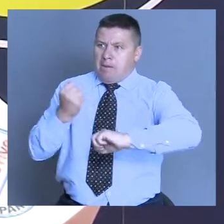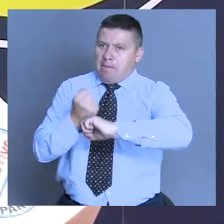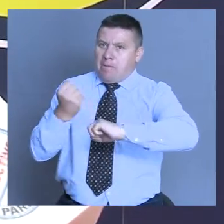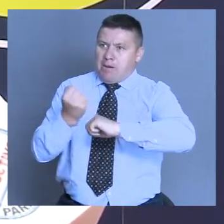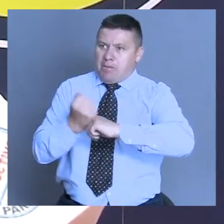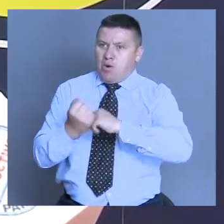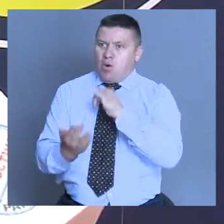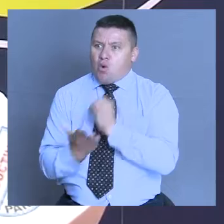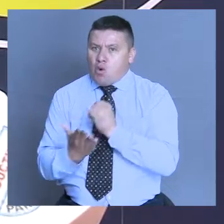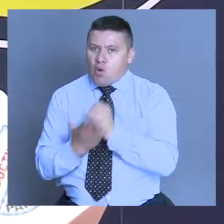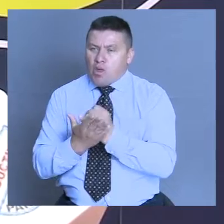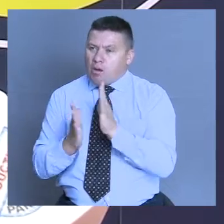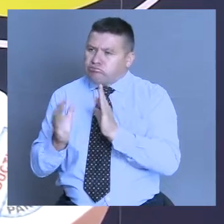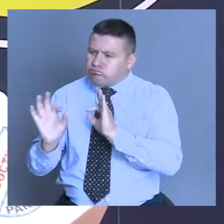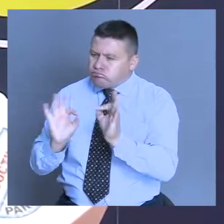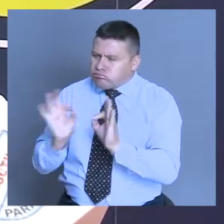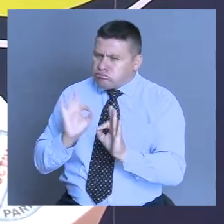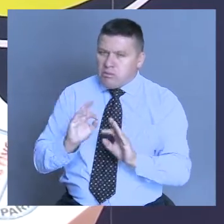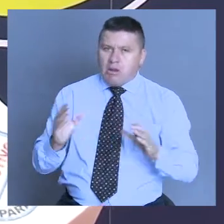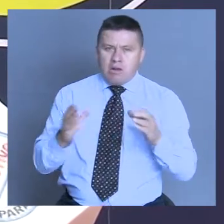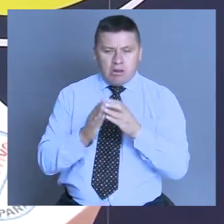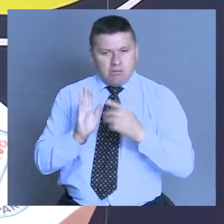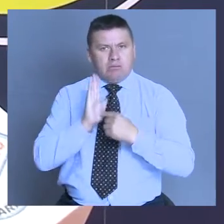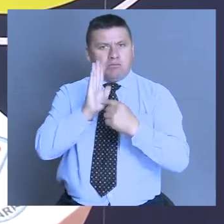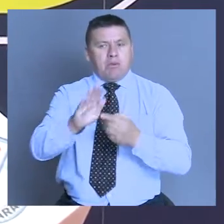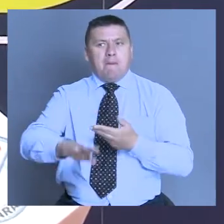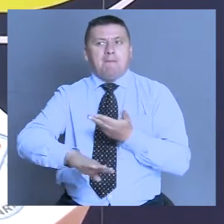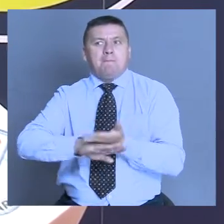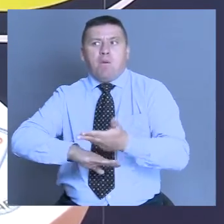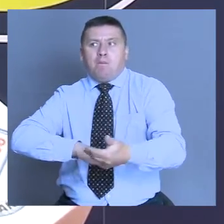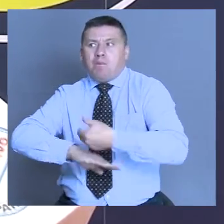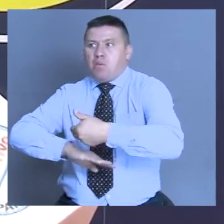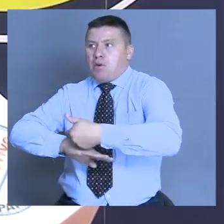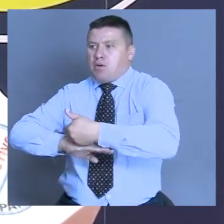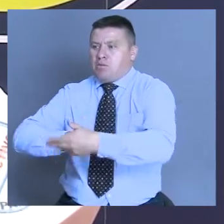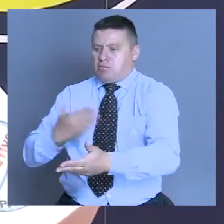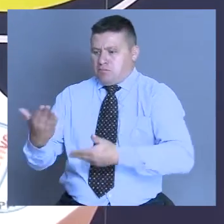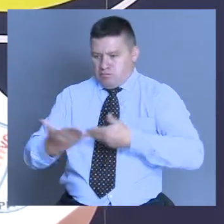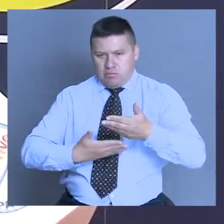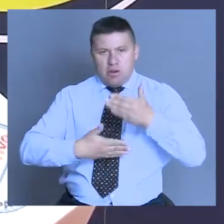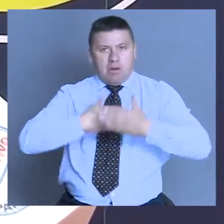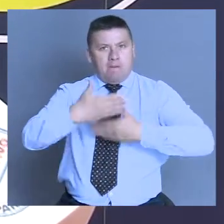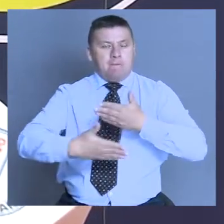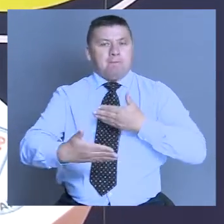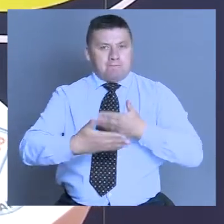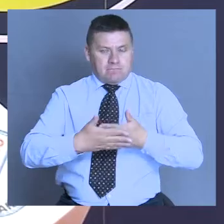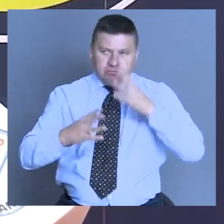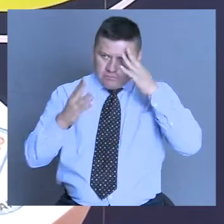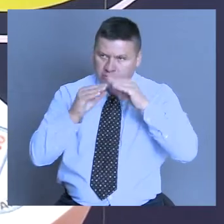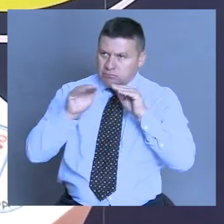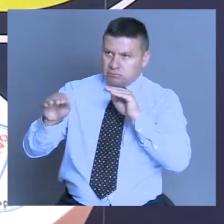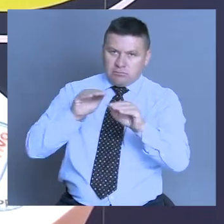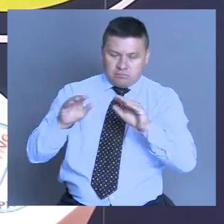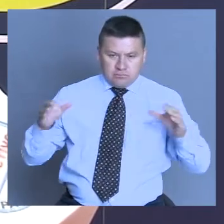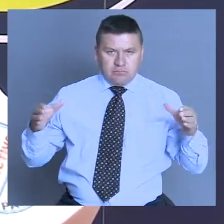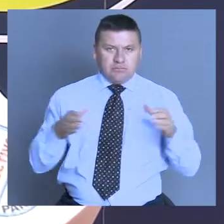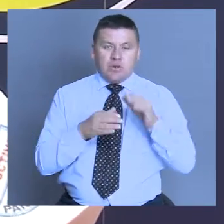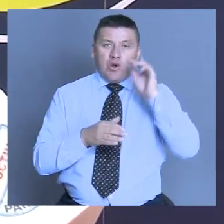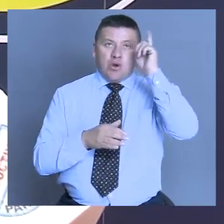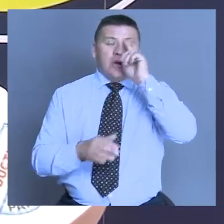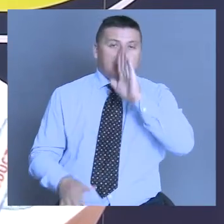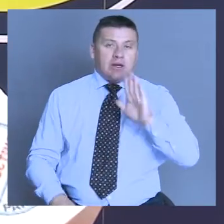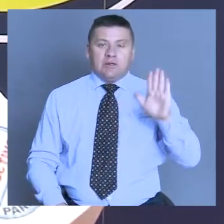de buscarle la solución. En muchos casos se necesita una capacitación en la parte técnica para poder lograr que